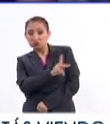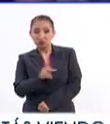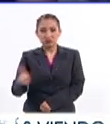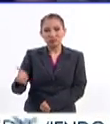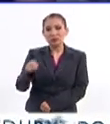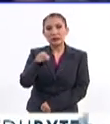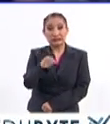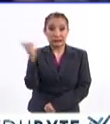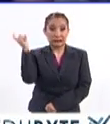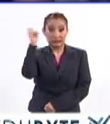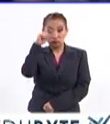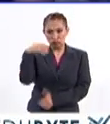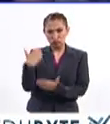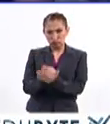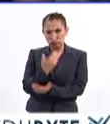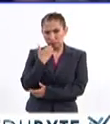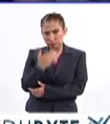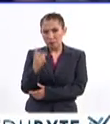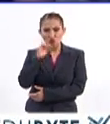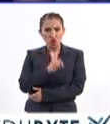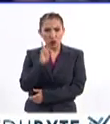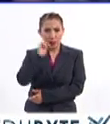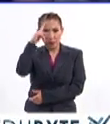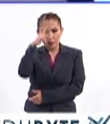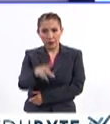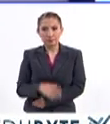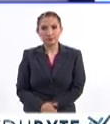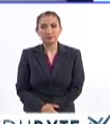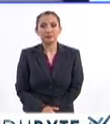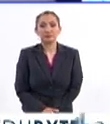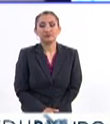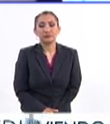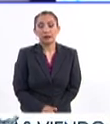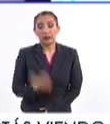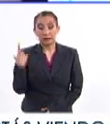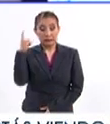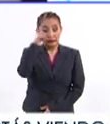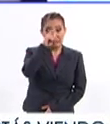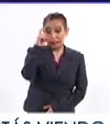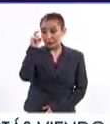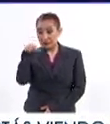los hombres, es un logro impresionante de la mujer mexicana. Los retos para